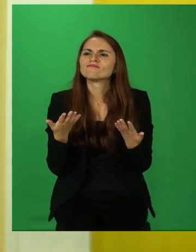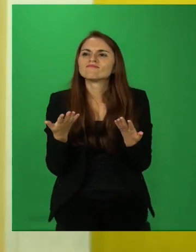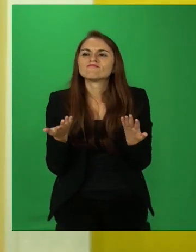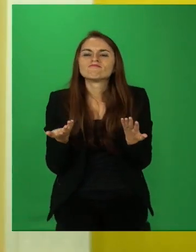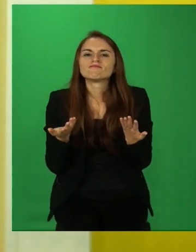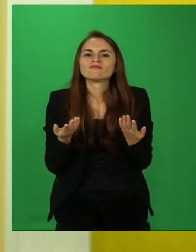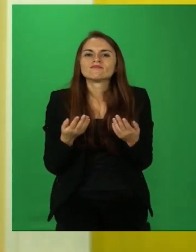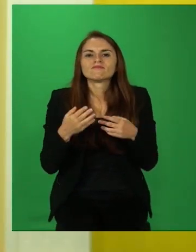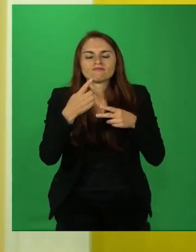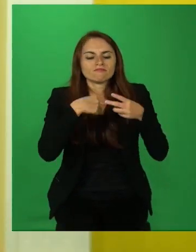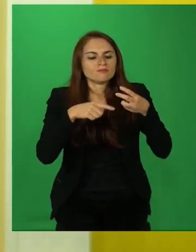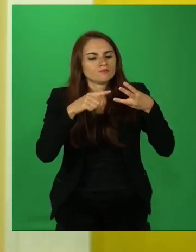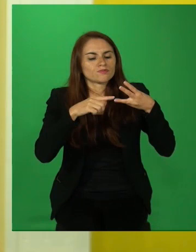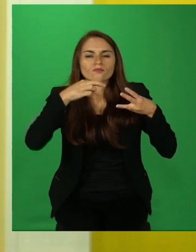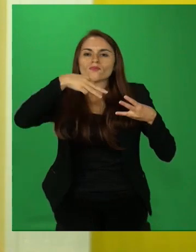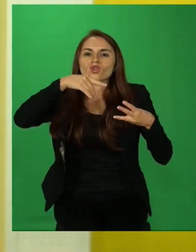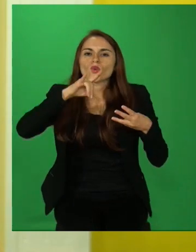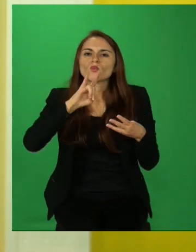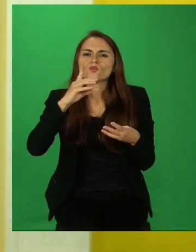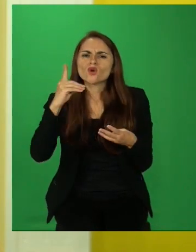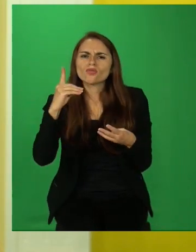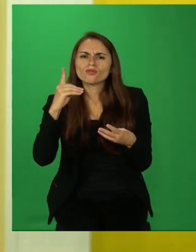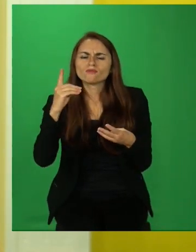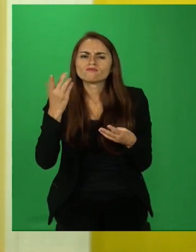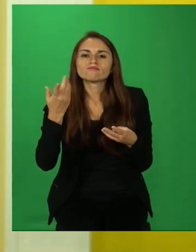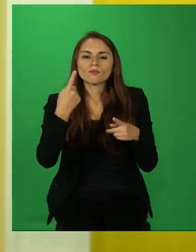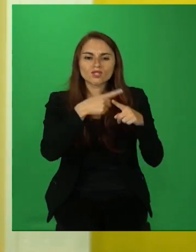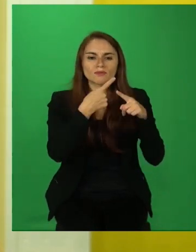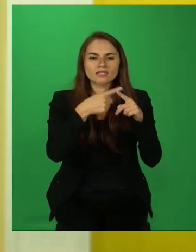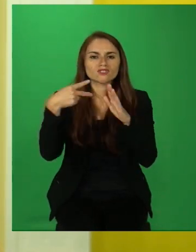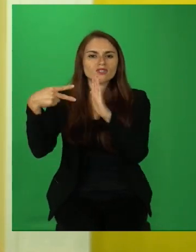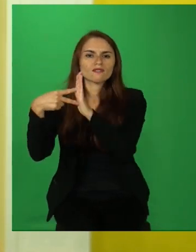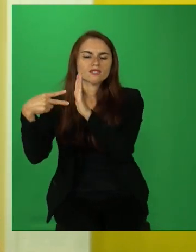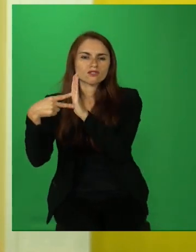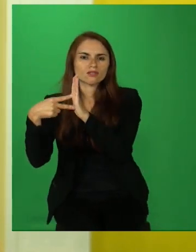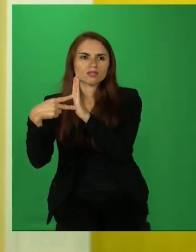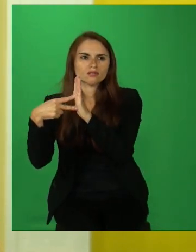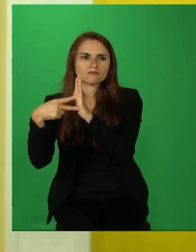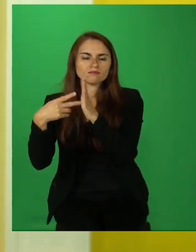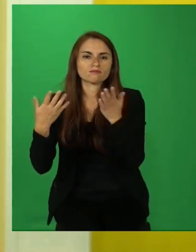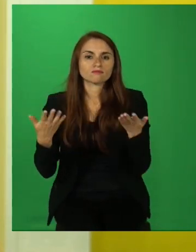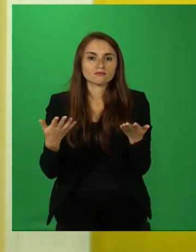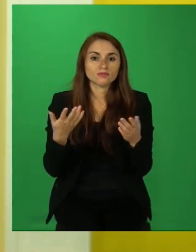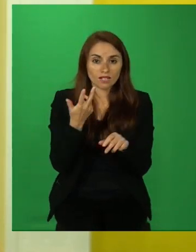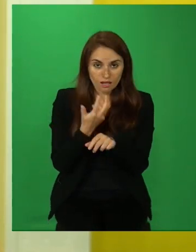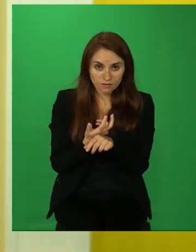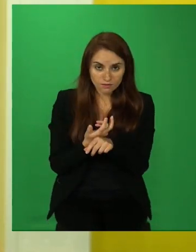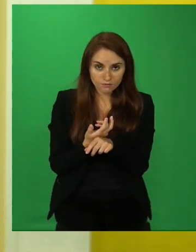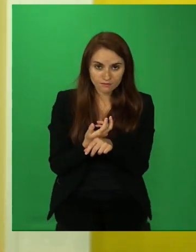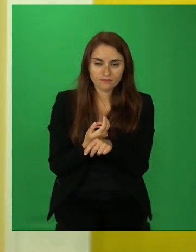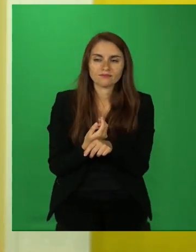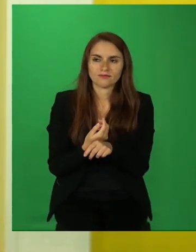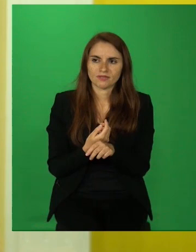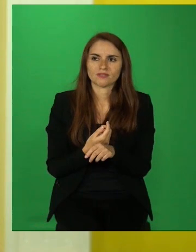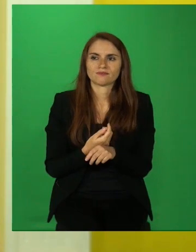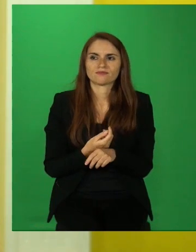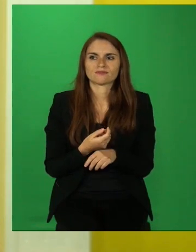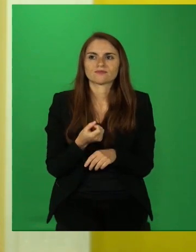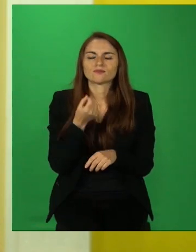entonces seguimos con mi que lo que sería muy multiplicaciones y divisiones las hay marcadas